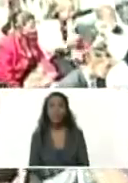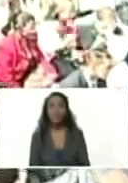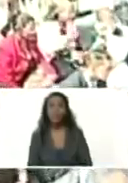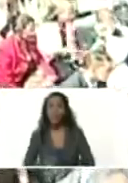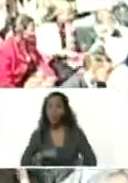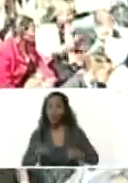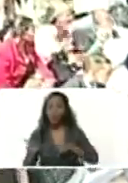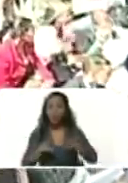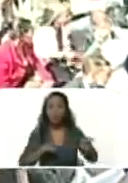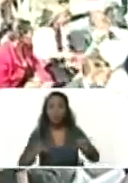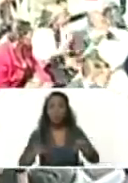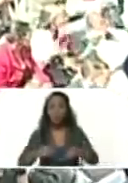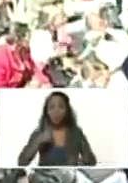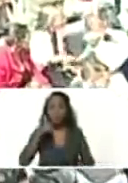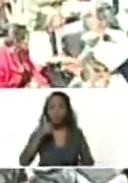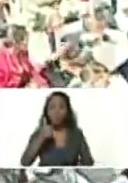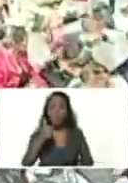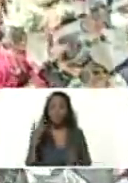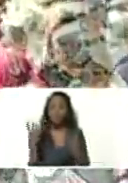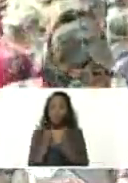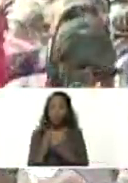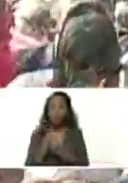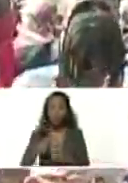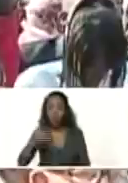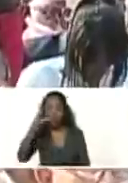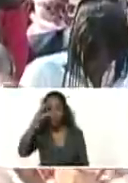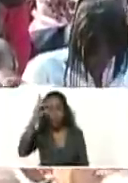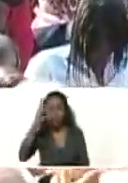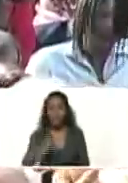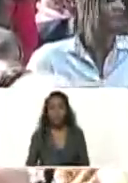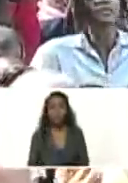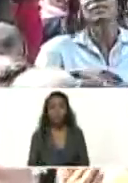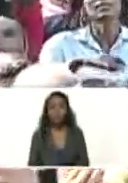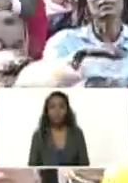Coordinen bien con Delcy. Excelente.